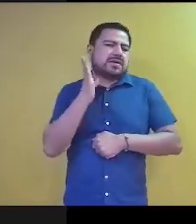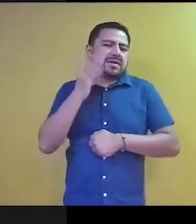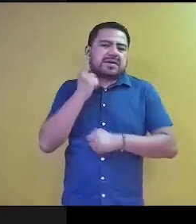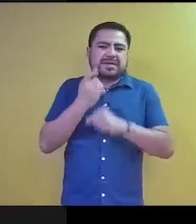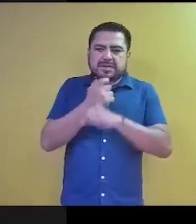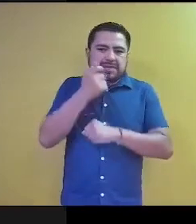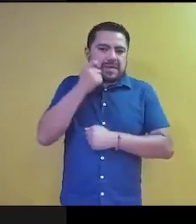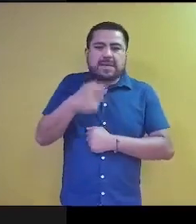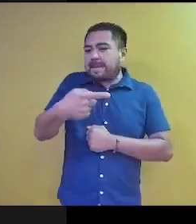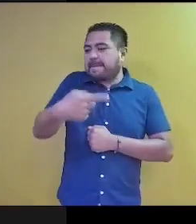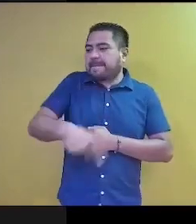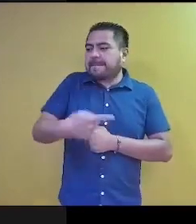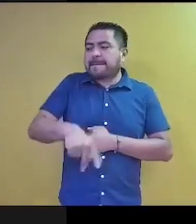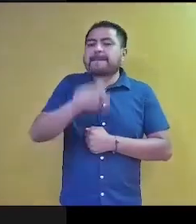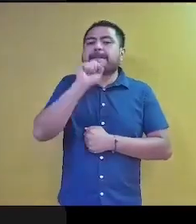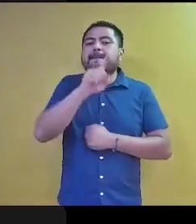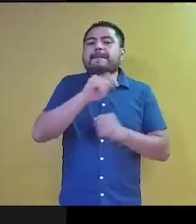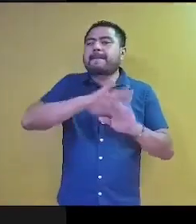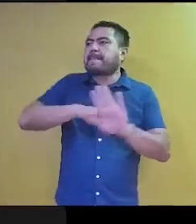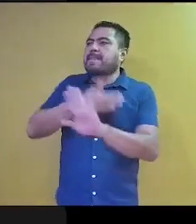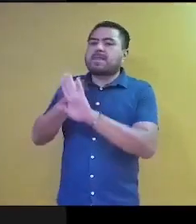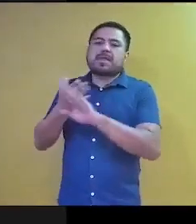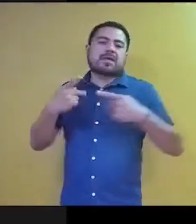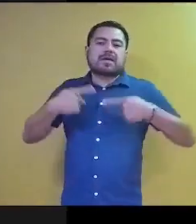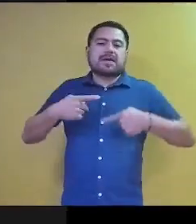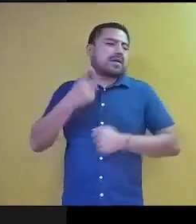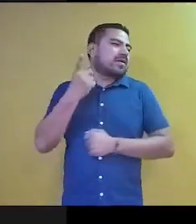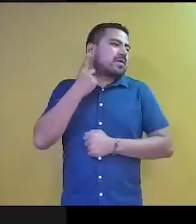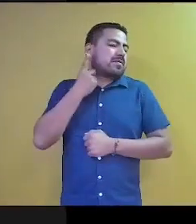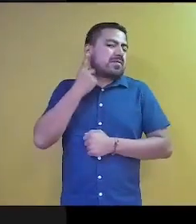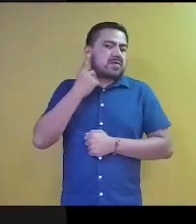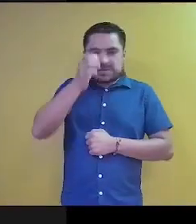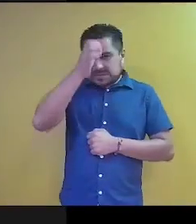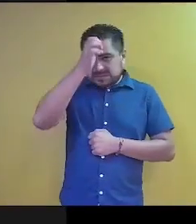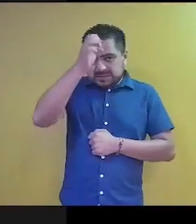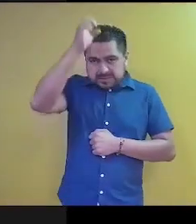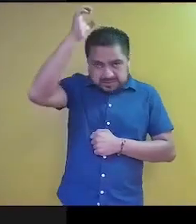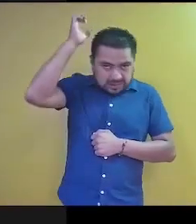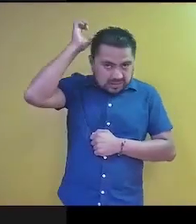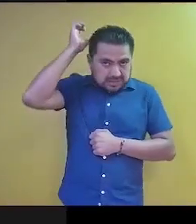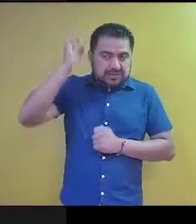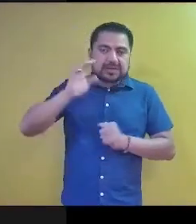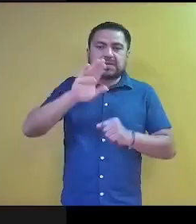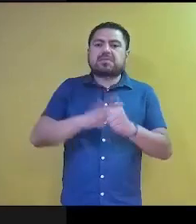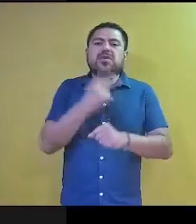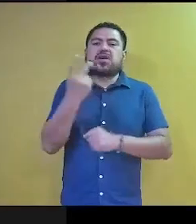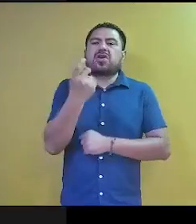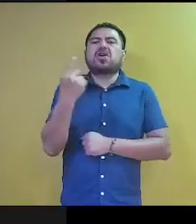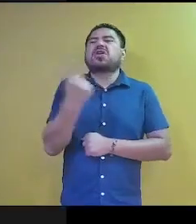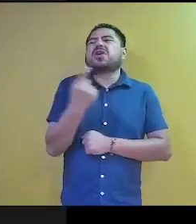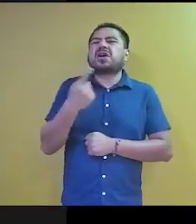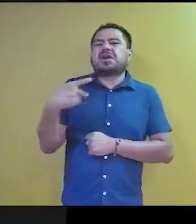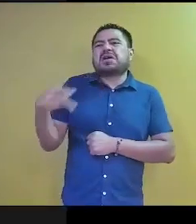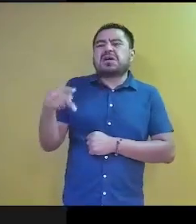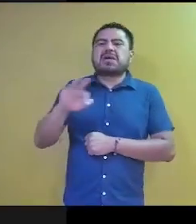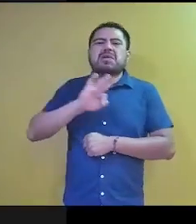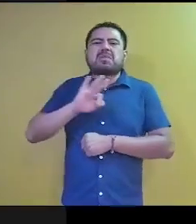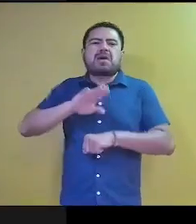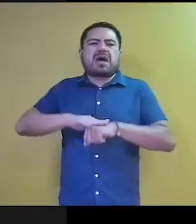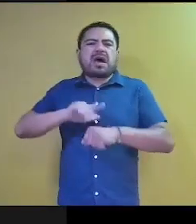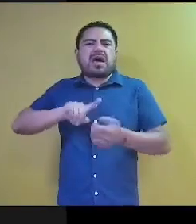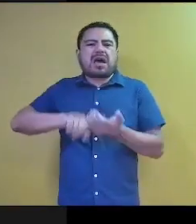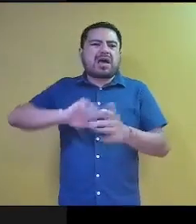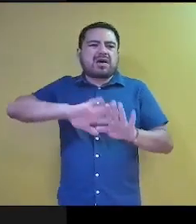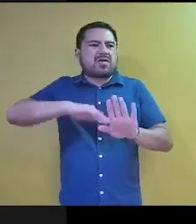del Estado de Guerrero, en contra del ciudadano diputado local Alfredo Sánchez Esquivel, por presuntos actos que podrían configurar